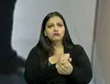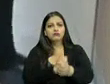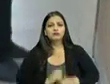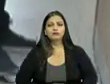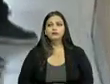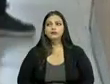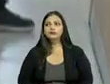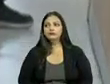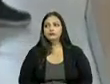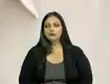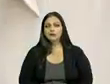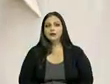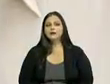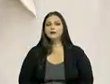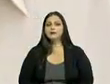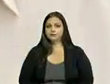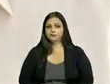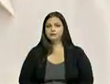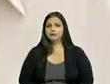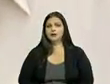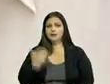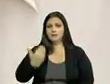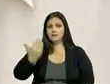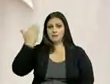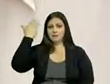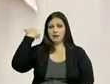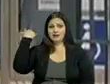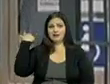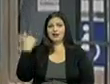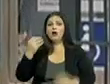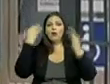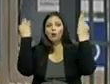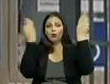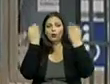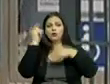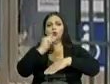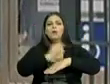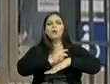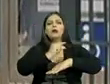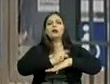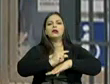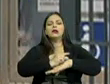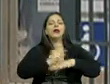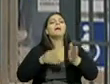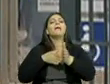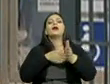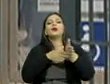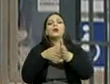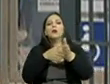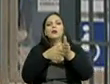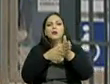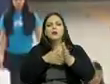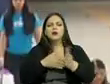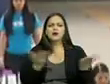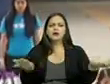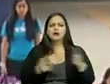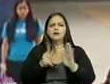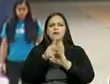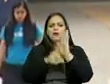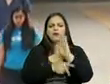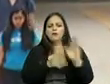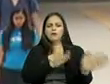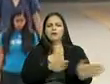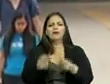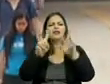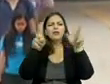desde que tenemos el programa Que No Te Toque establecido, se han presentado 157 casos, más o menos en 3 años. Si todos nosotros